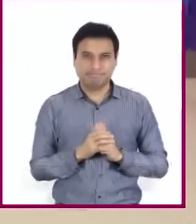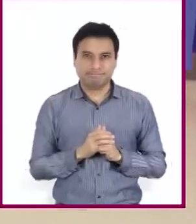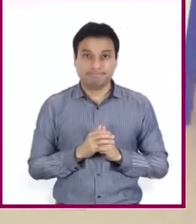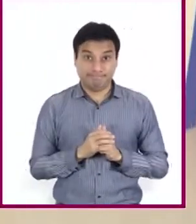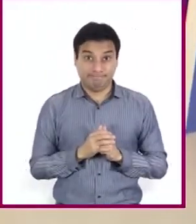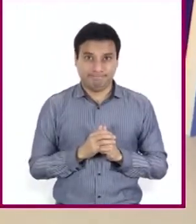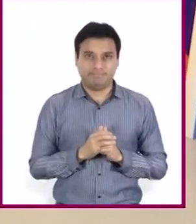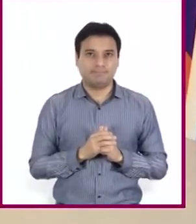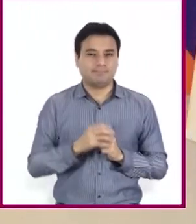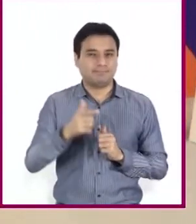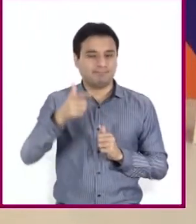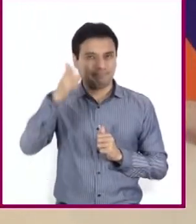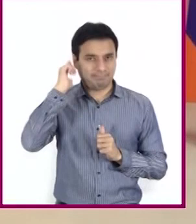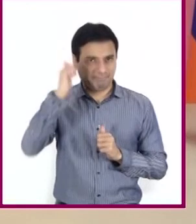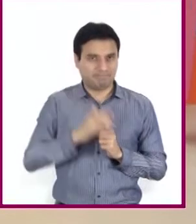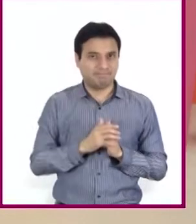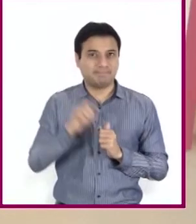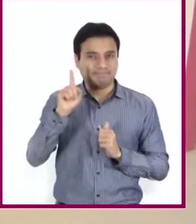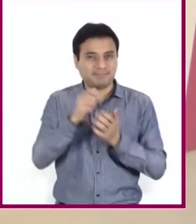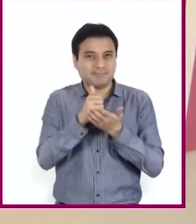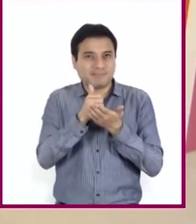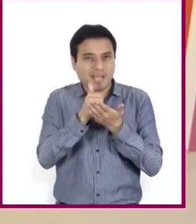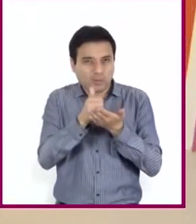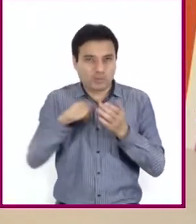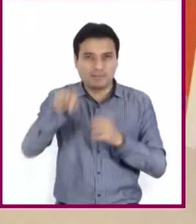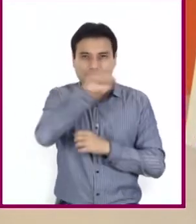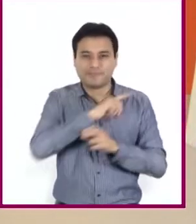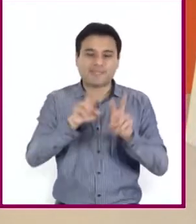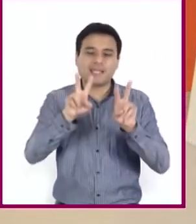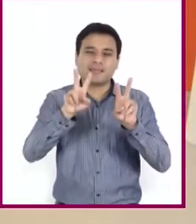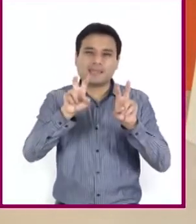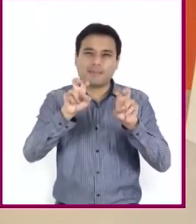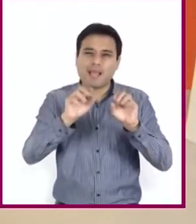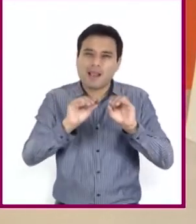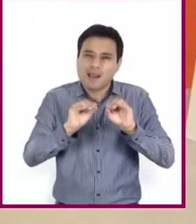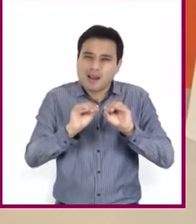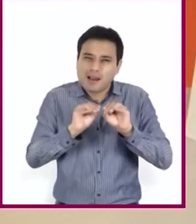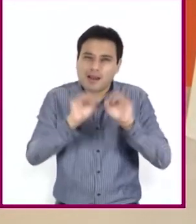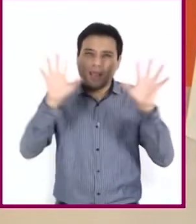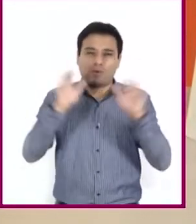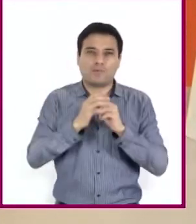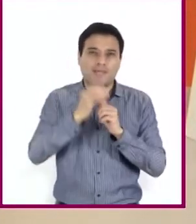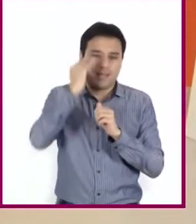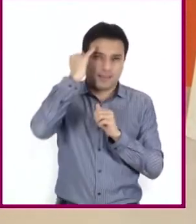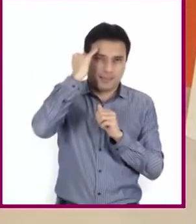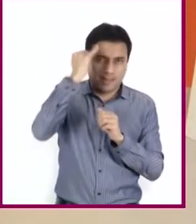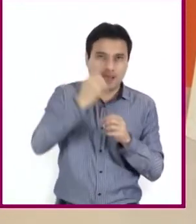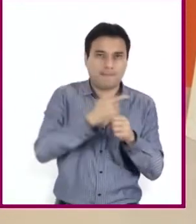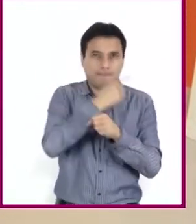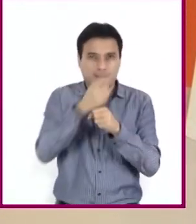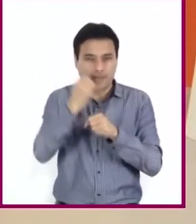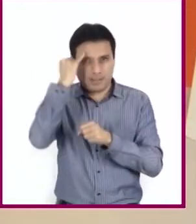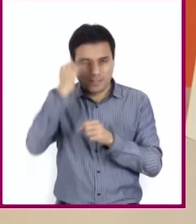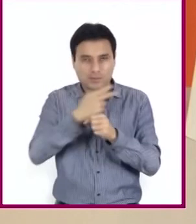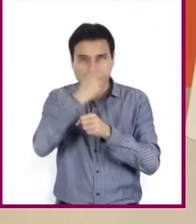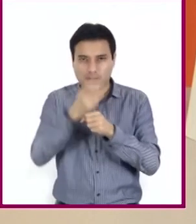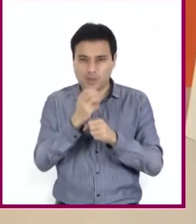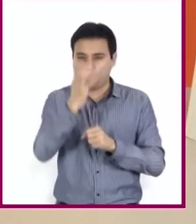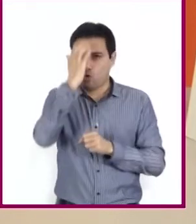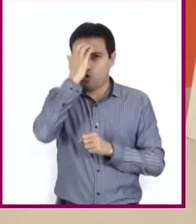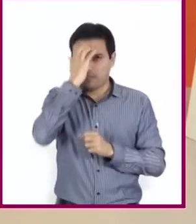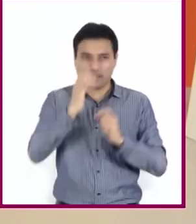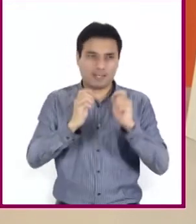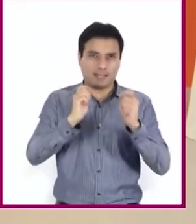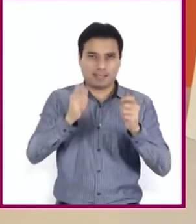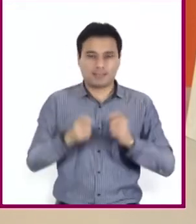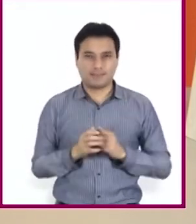estas tablas comparativas les haya quedado más claro cómo diferenciar las ideas primarias de las secundarias.